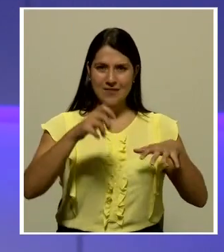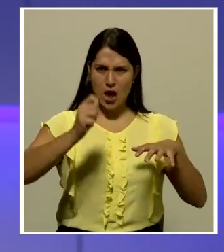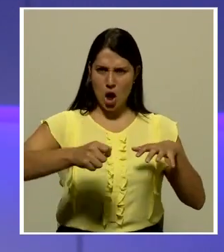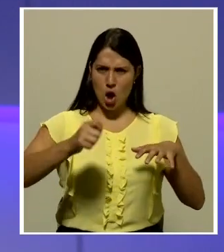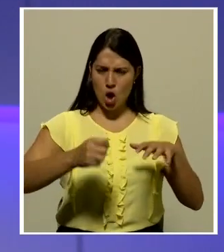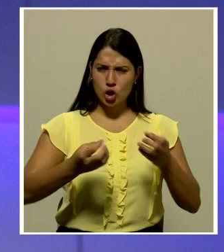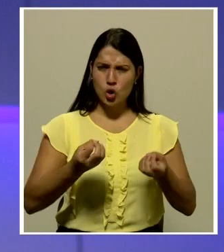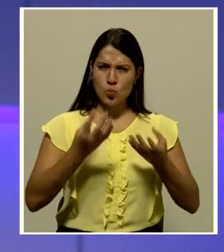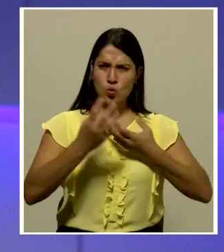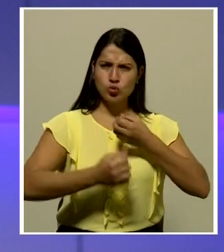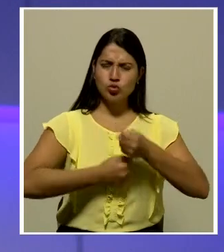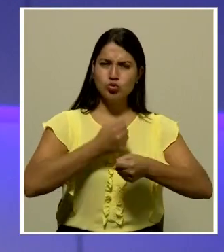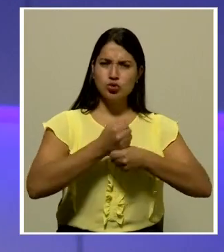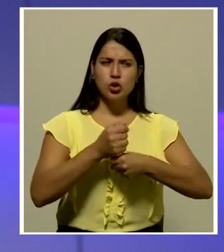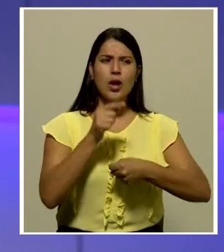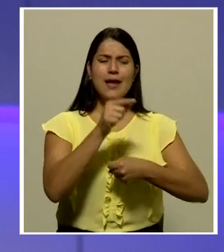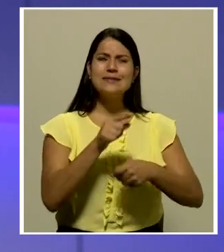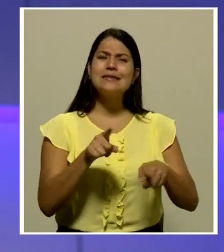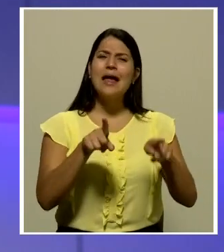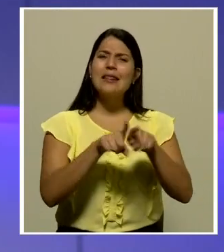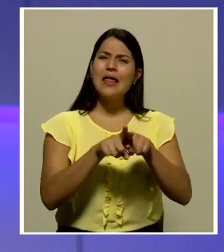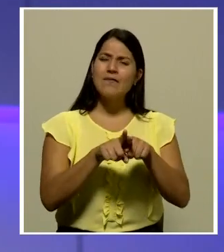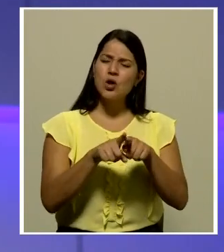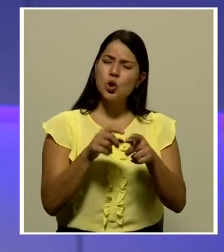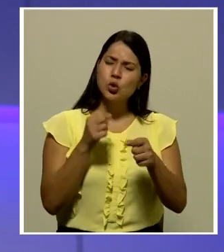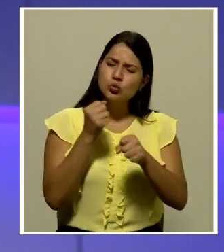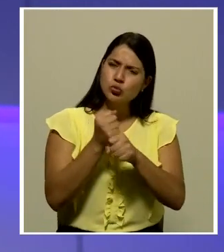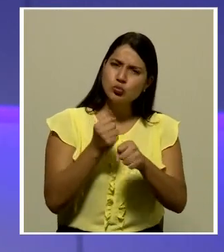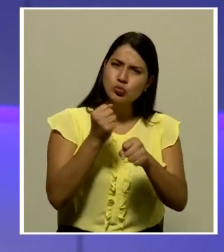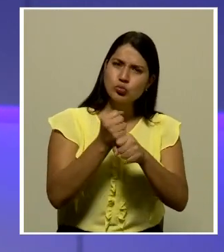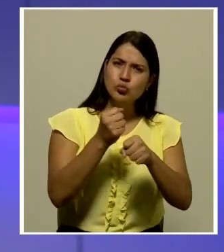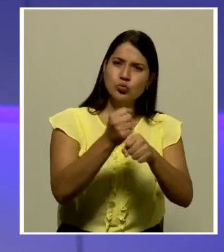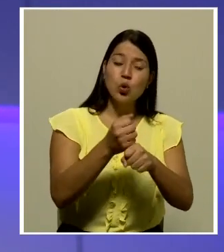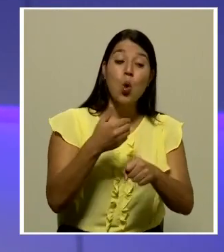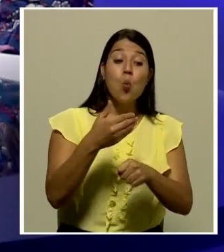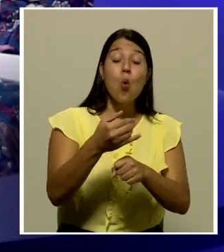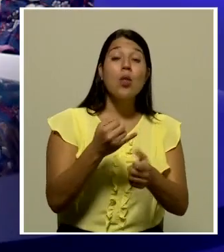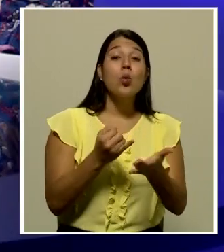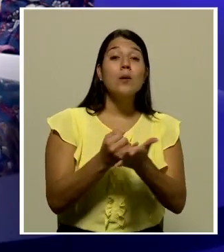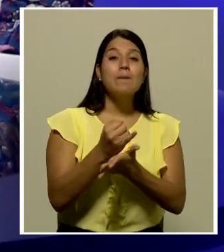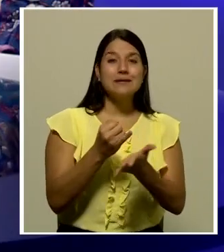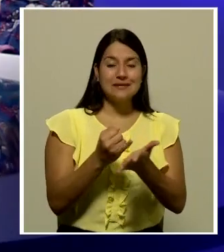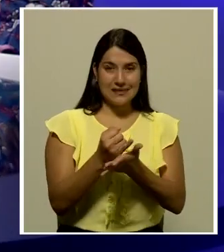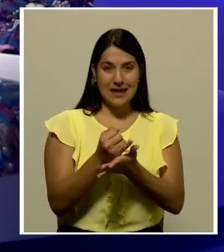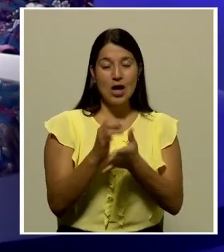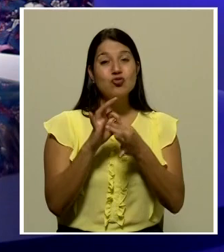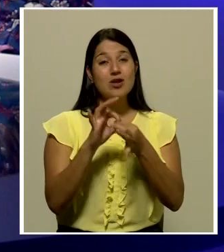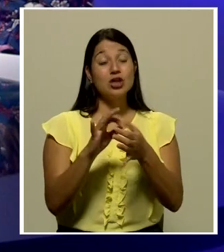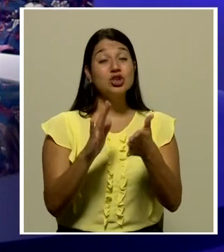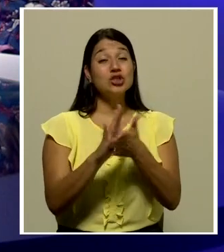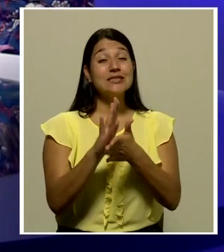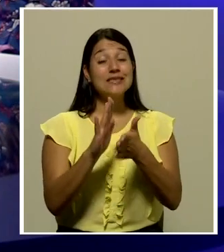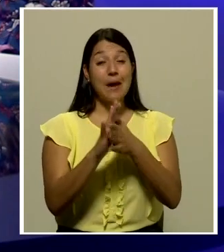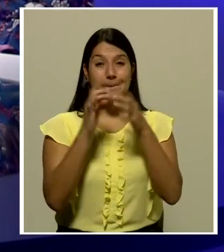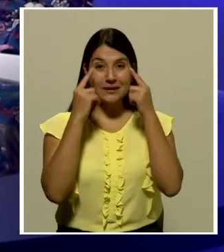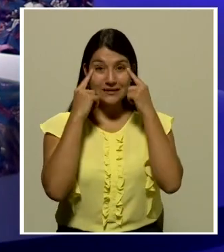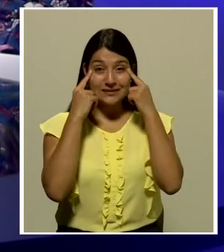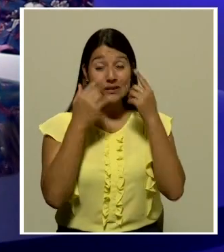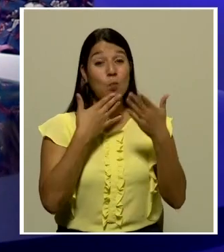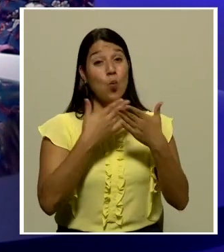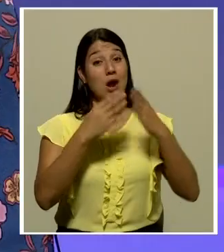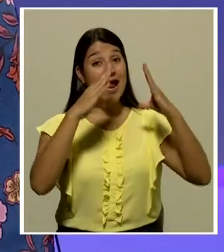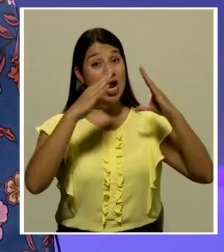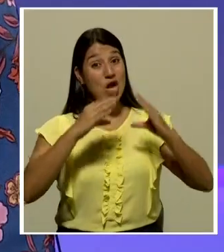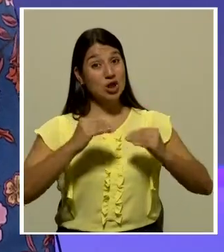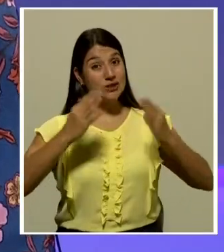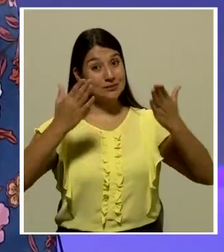trabajó intensamente durante la investigación periodística del cementazo. Buenas noches, Hulda. Bienvenida al set de Costa Rica